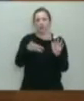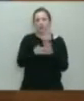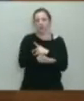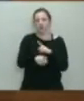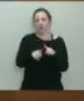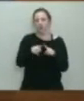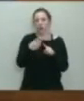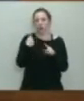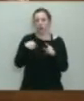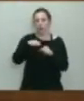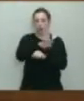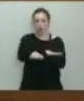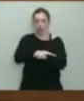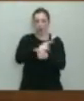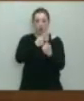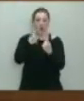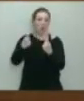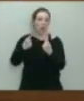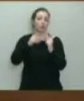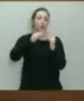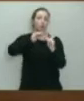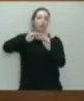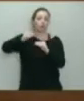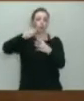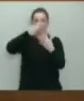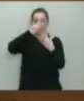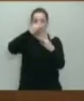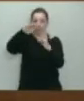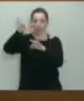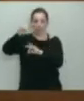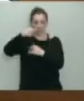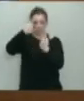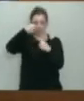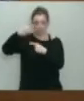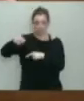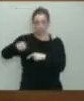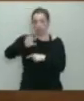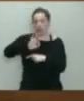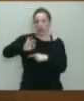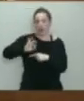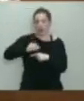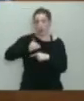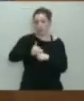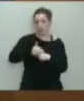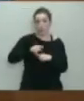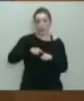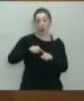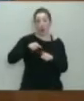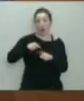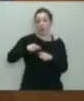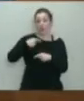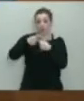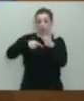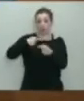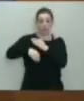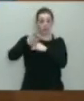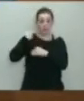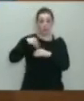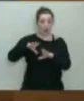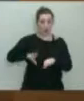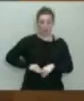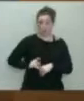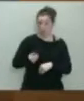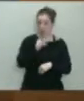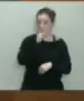cada gobierno se arregle con lo suyo y que los siguientes no asuman las consecuencias del pasado, no es nuestra posición. Nosotros creemos que una